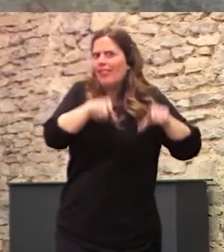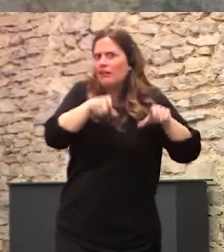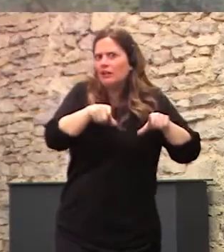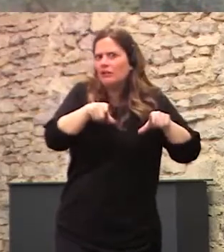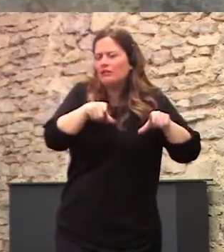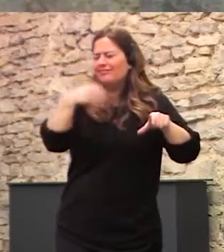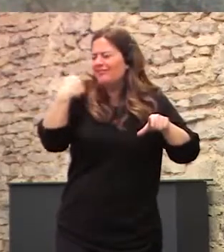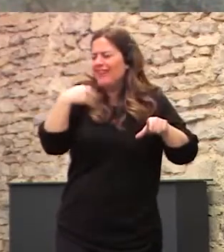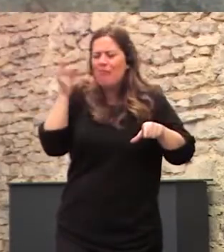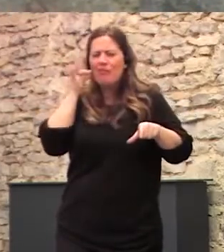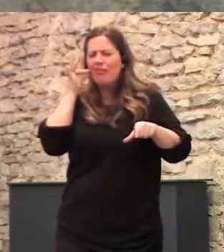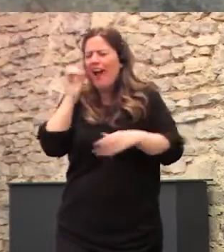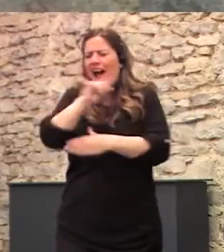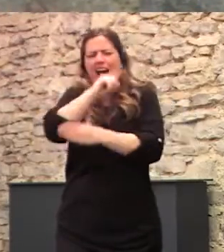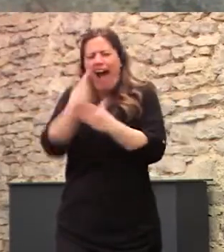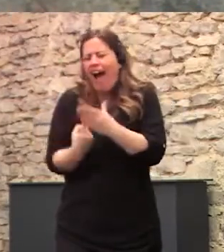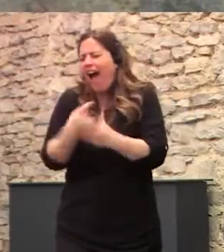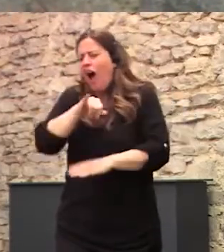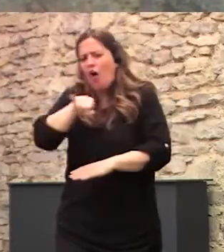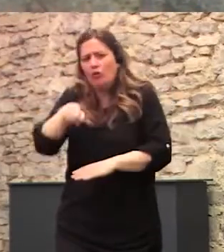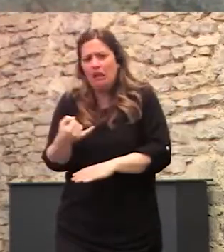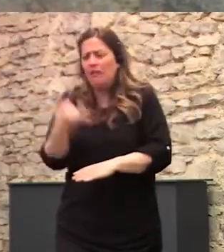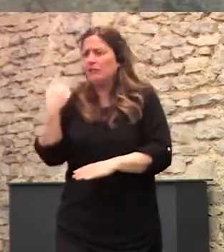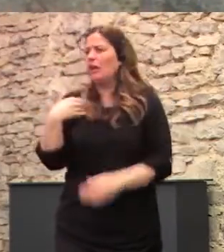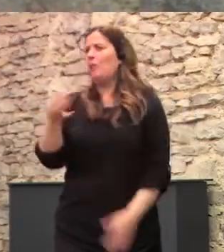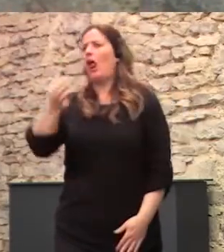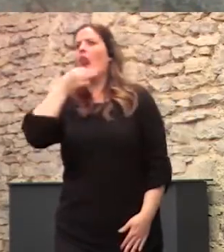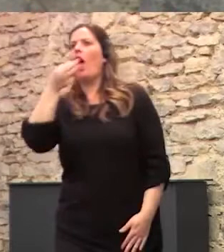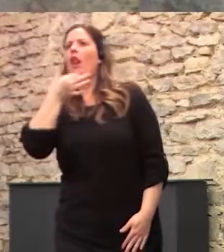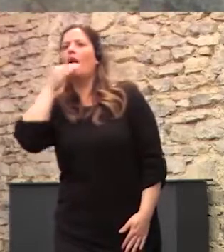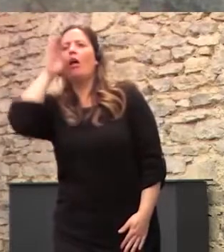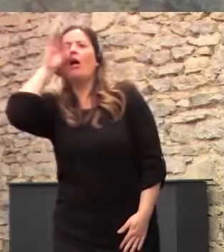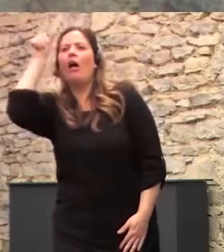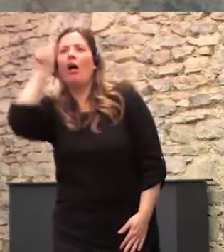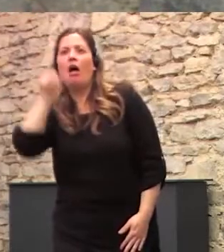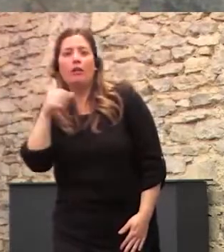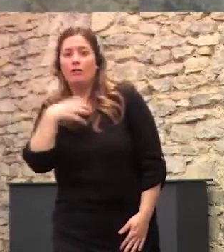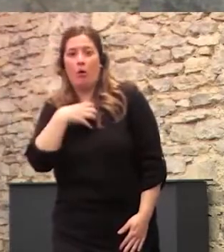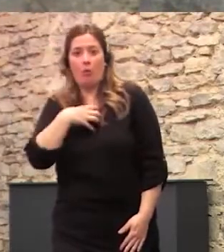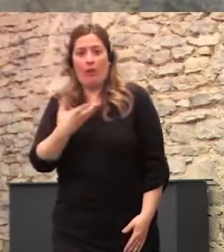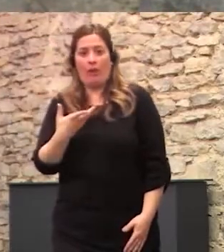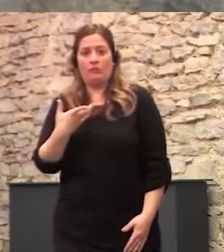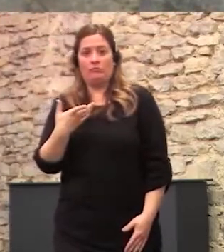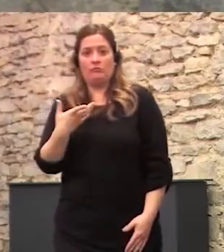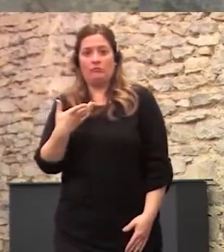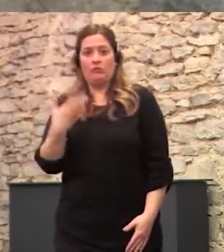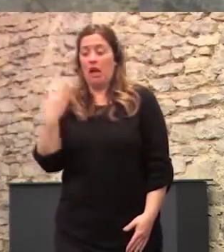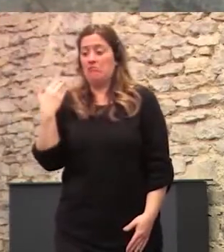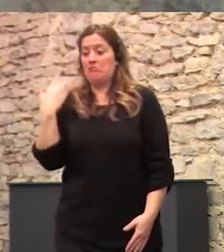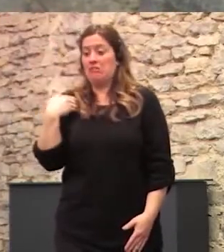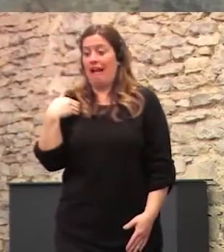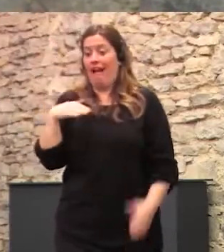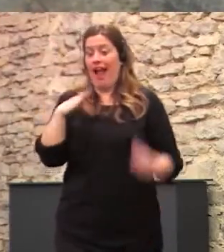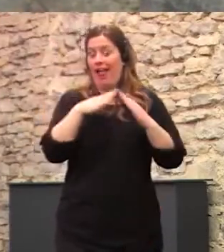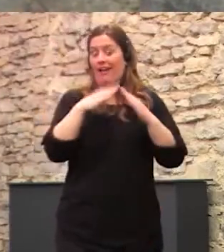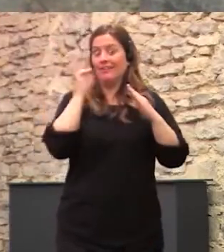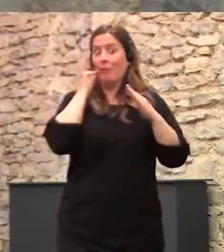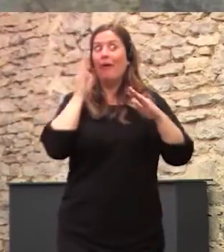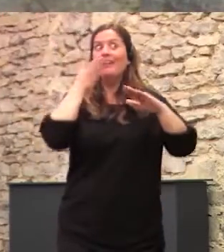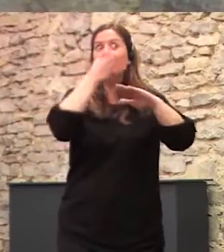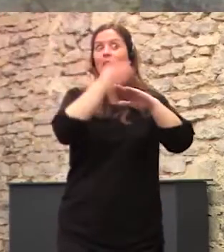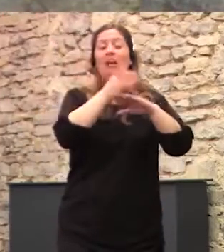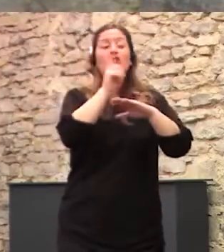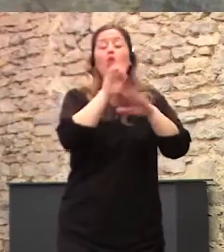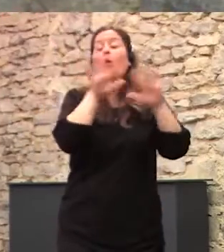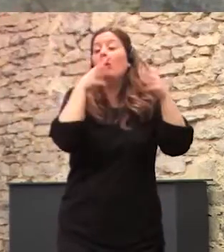agotadas que no están para discursos, solo quieren venir, a veces llegan a la casa las mujeres y solo quiero entrar un poco